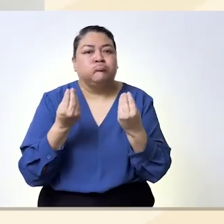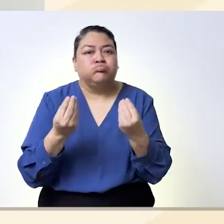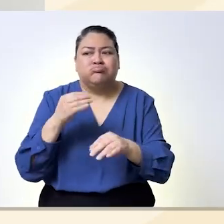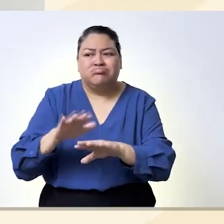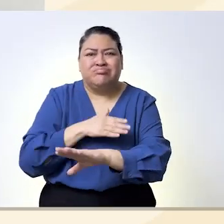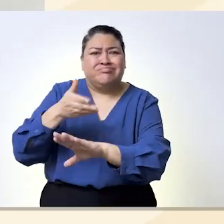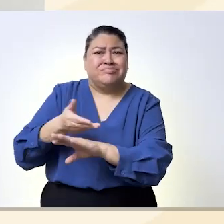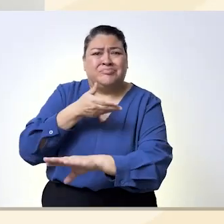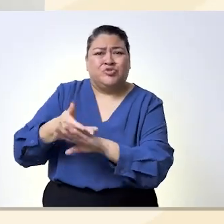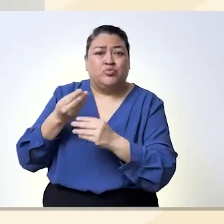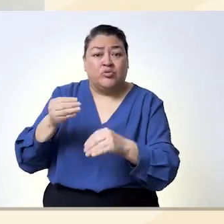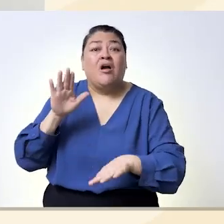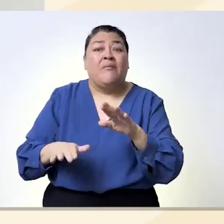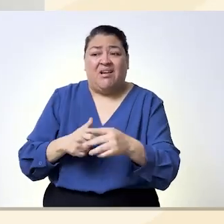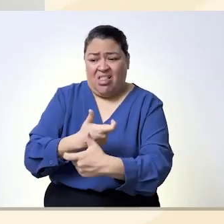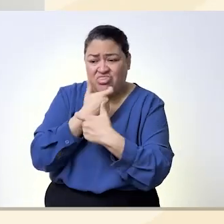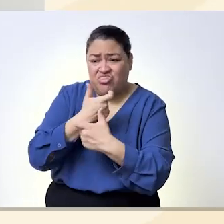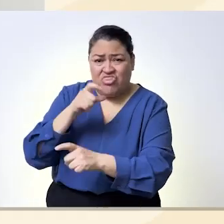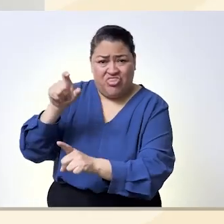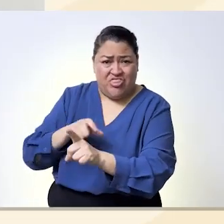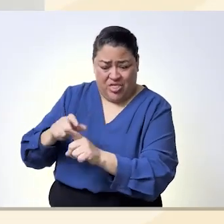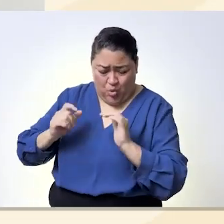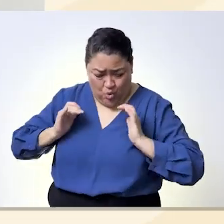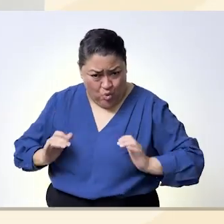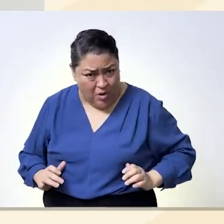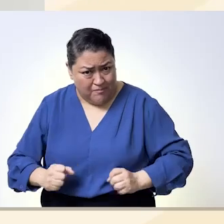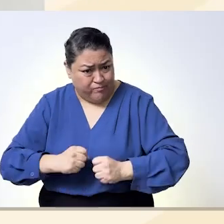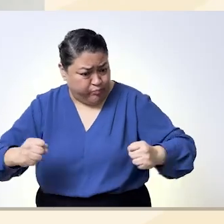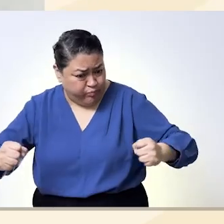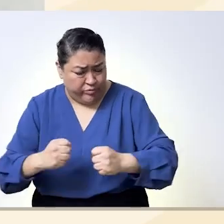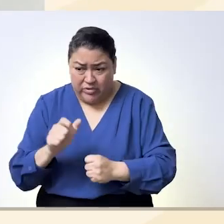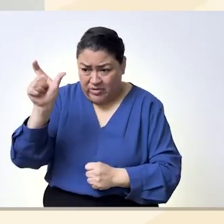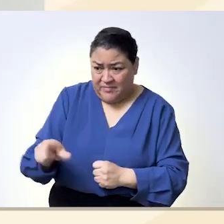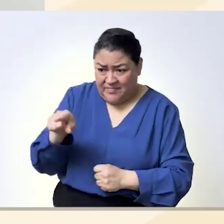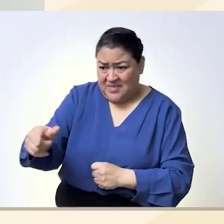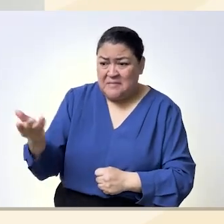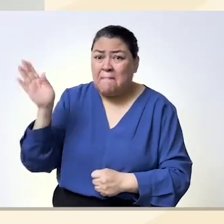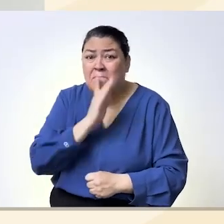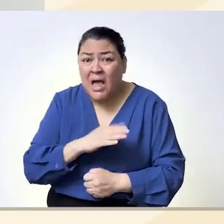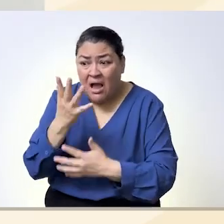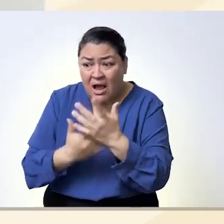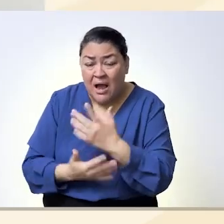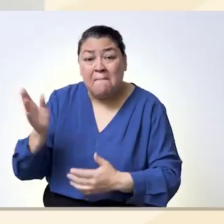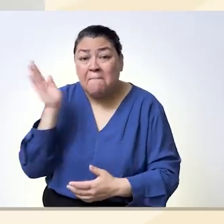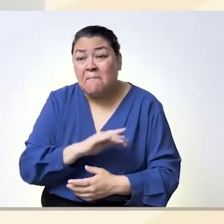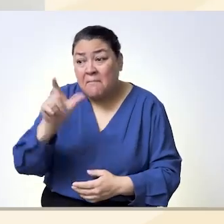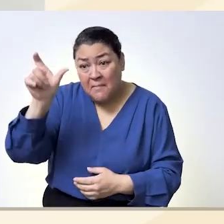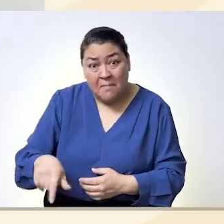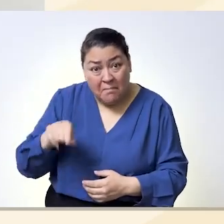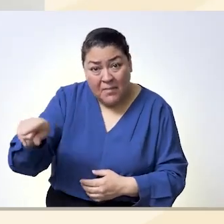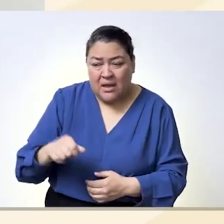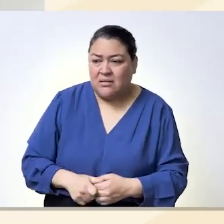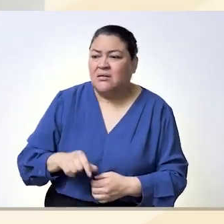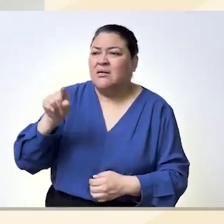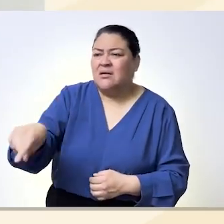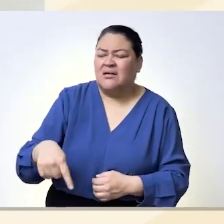nuestras corporalidades, desde cuestiones sobre nuestro comportamiento, cuestiones que abiertamente hablaban de, pues, ¿por qué vamos a invertir en esta colectiva, no?